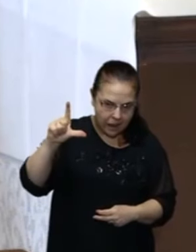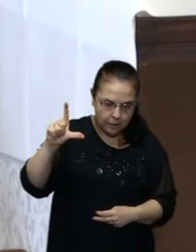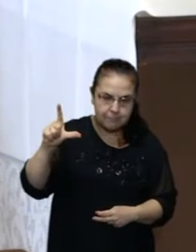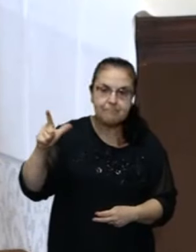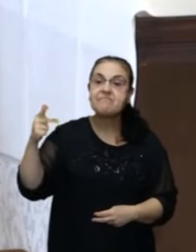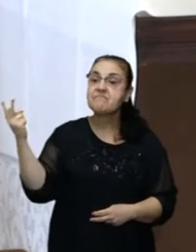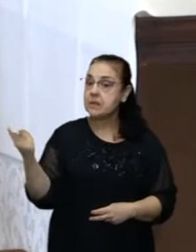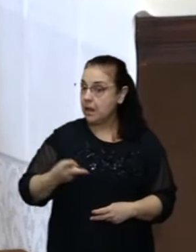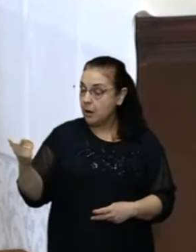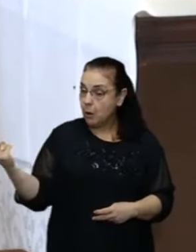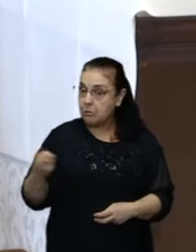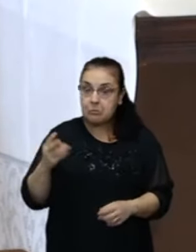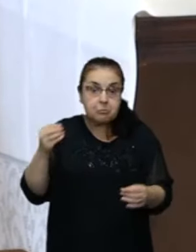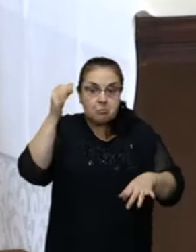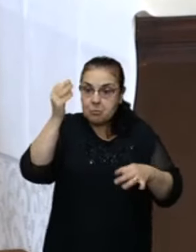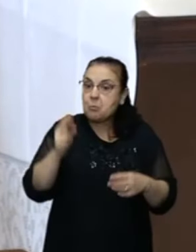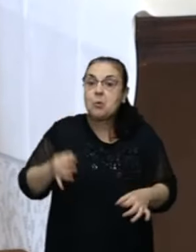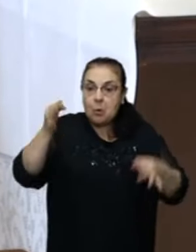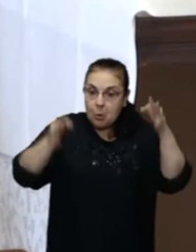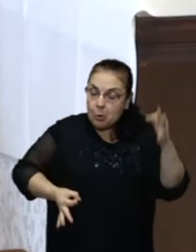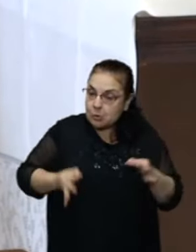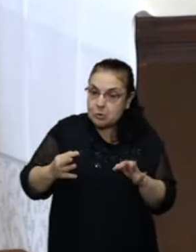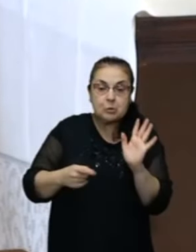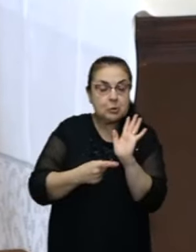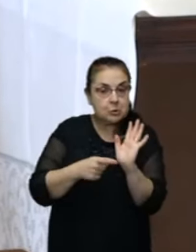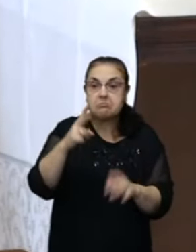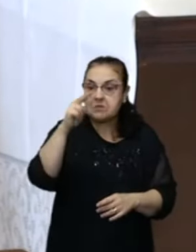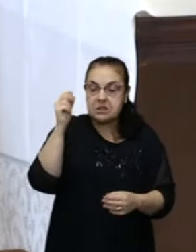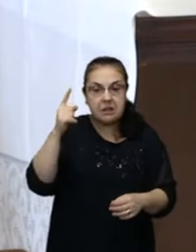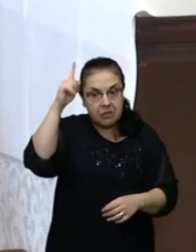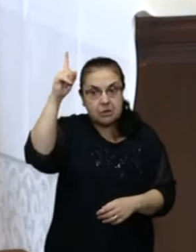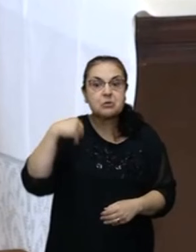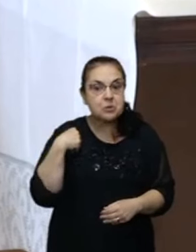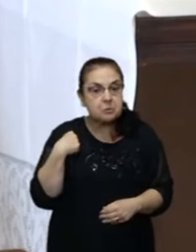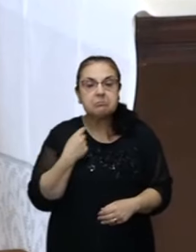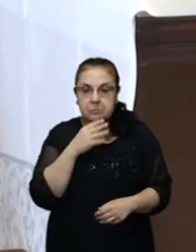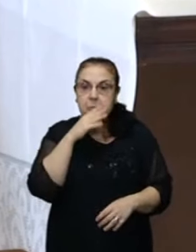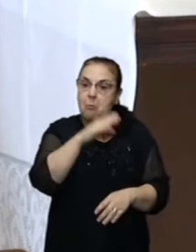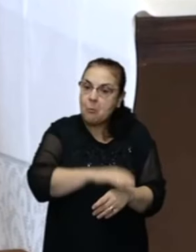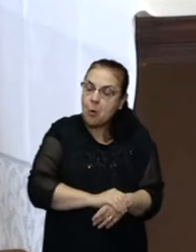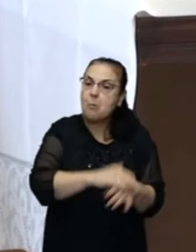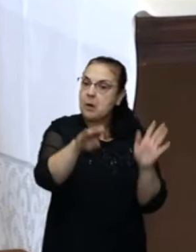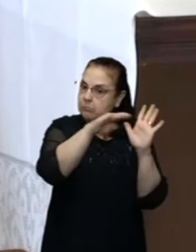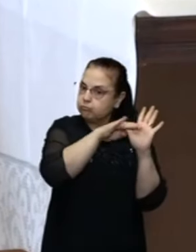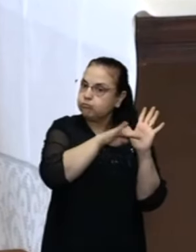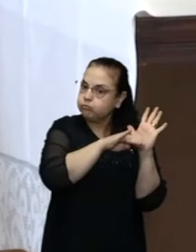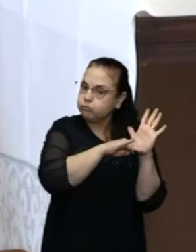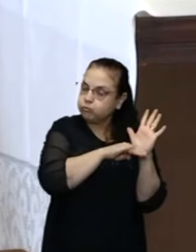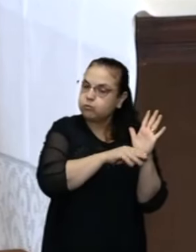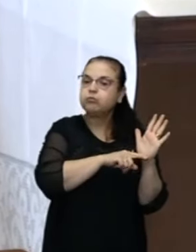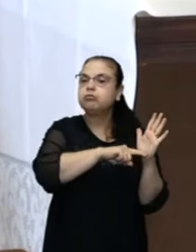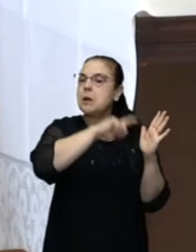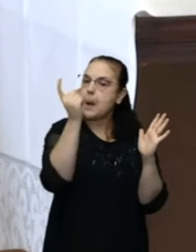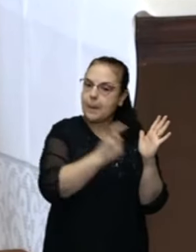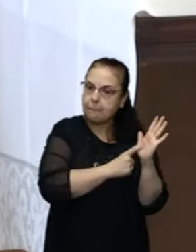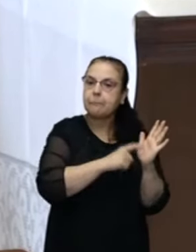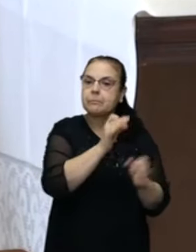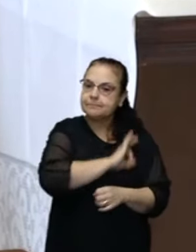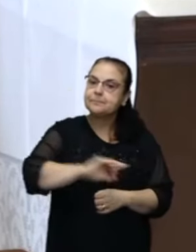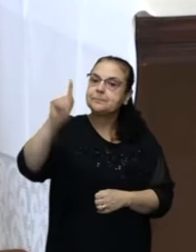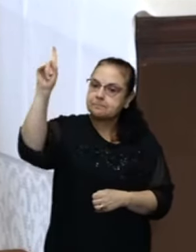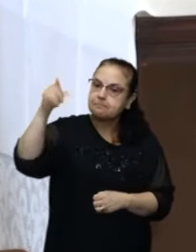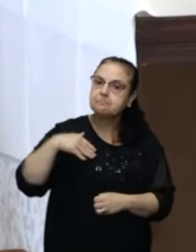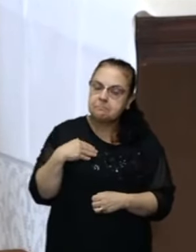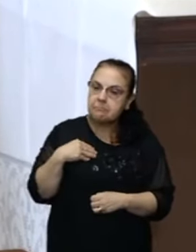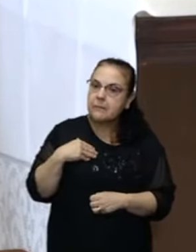eran justos ante Dios y caminaban sin falta según los mandamientos y las leyes del Señor.